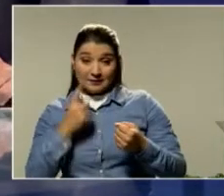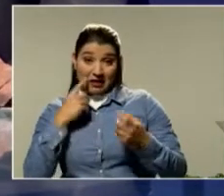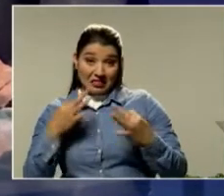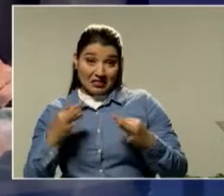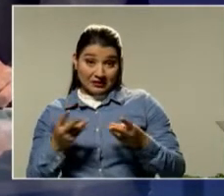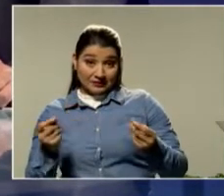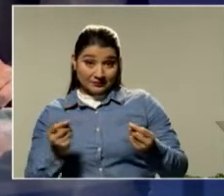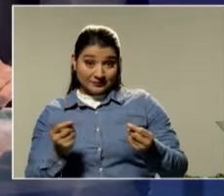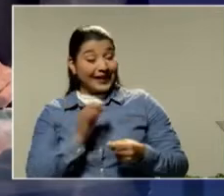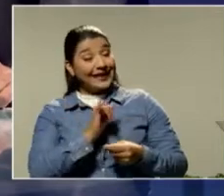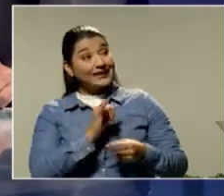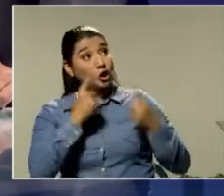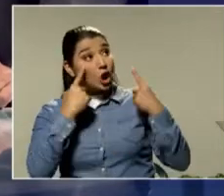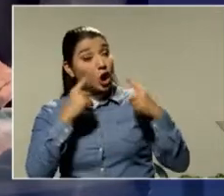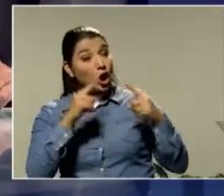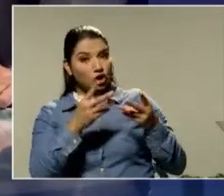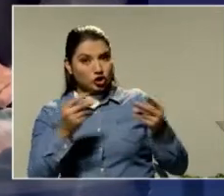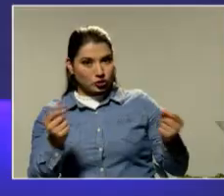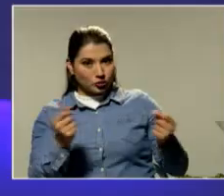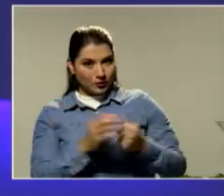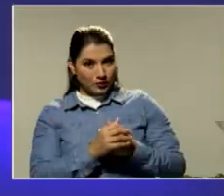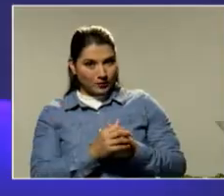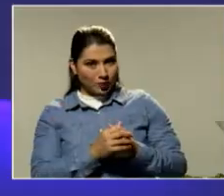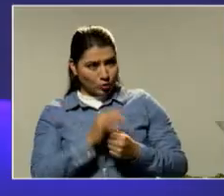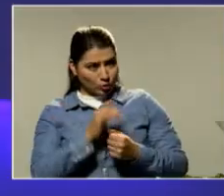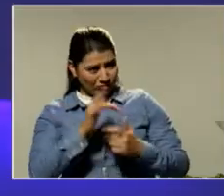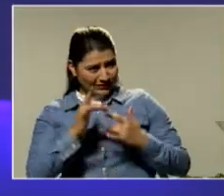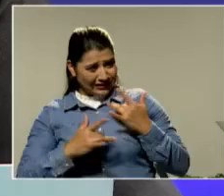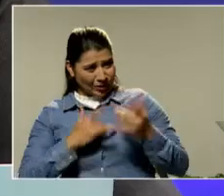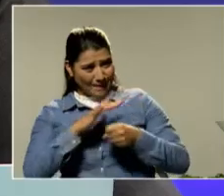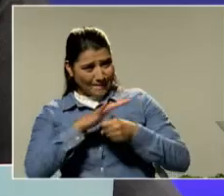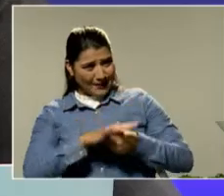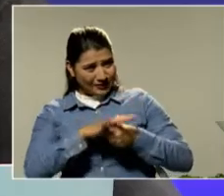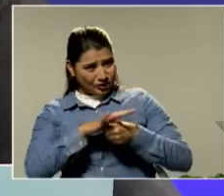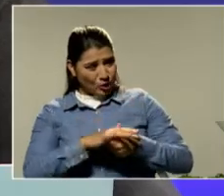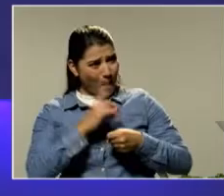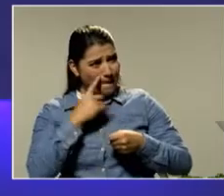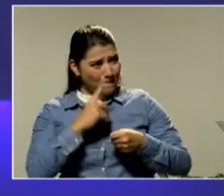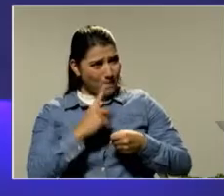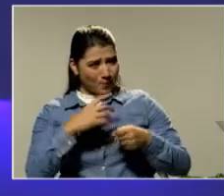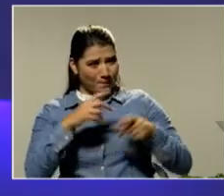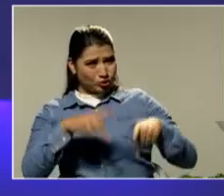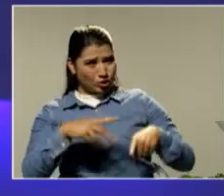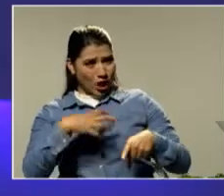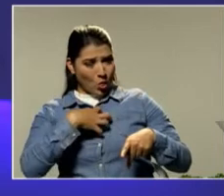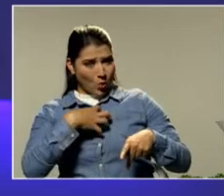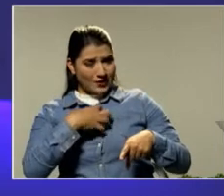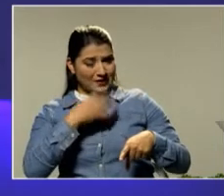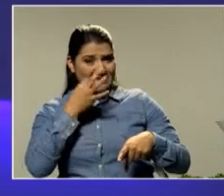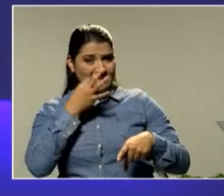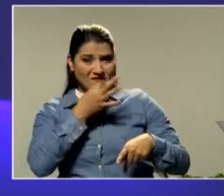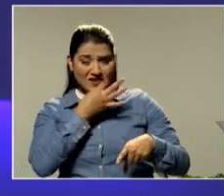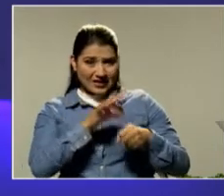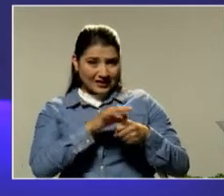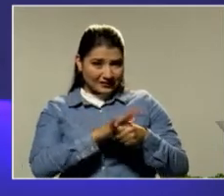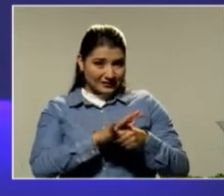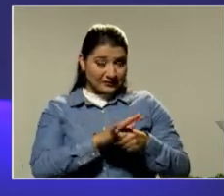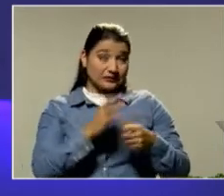resolver. ¿Presiones sintió de la industria, de los productores? De decir, bueno, vea, si yo